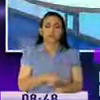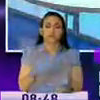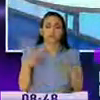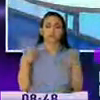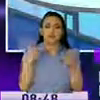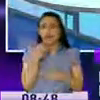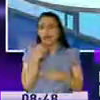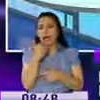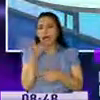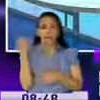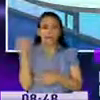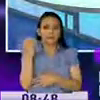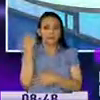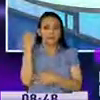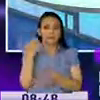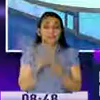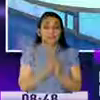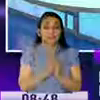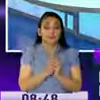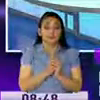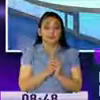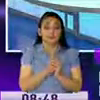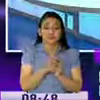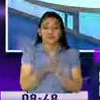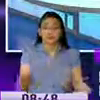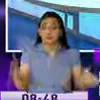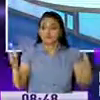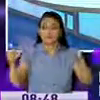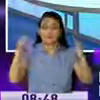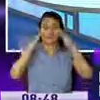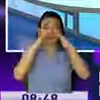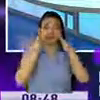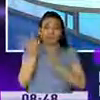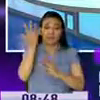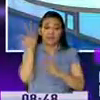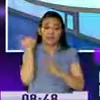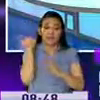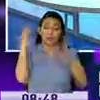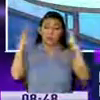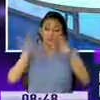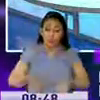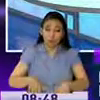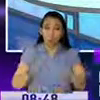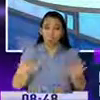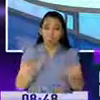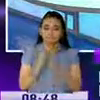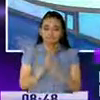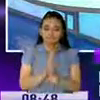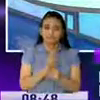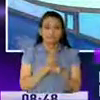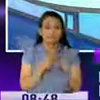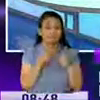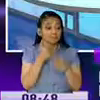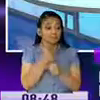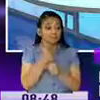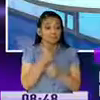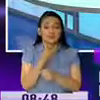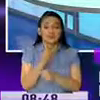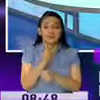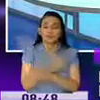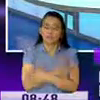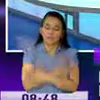de alguna emergencia y así evitar que estas viviendas patrimoniales antiguas colapsen. Excelente trabajo, Alison.